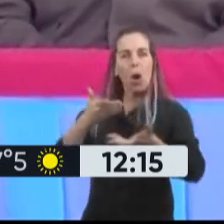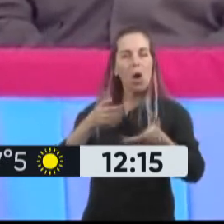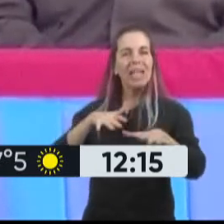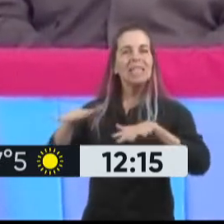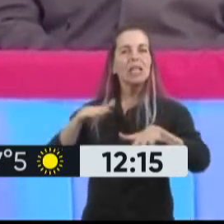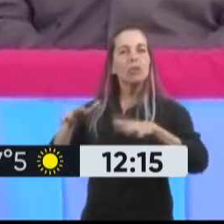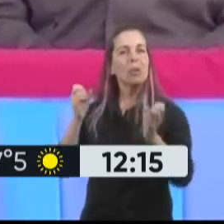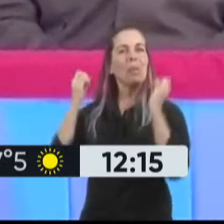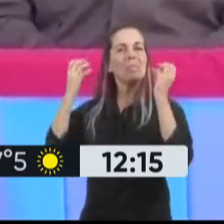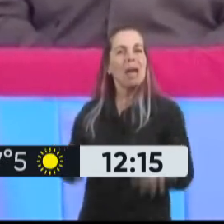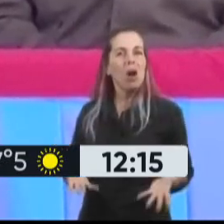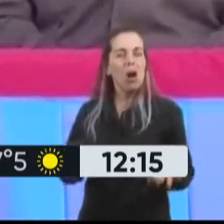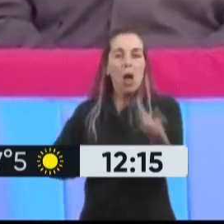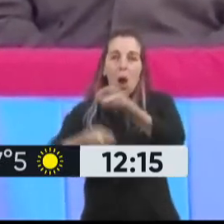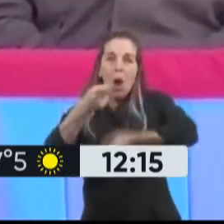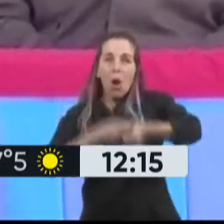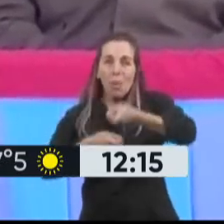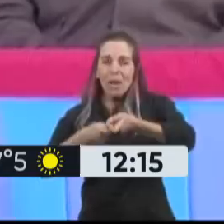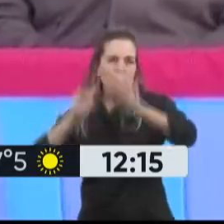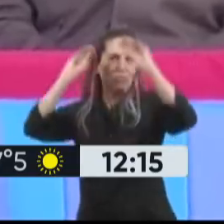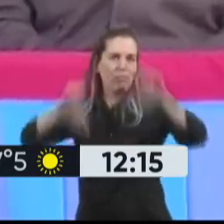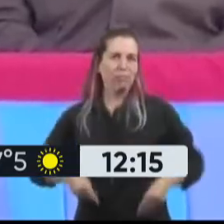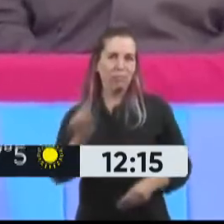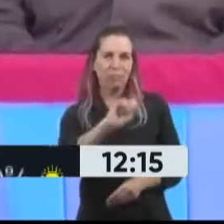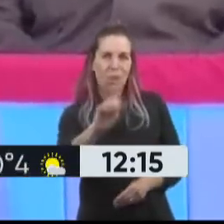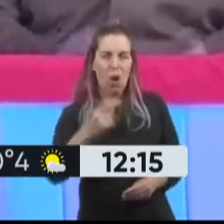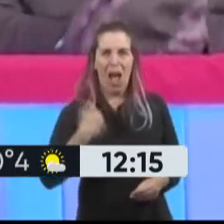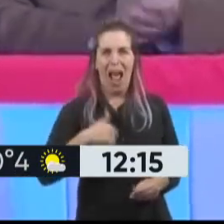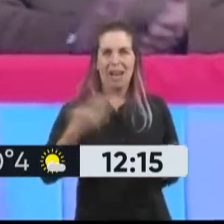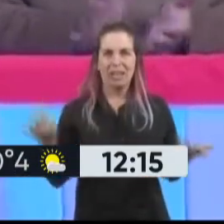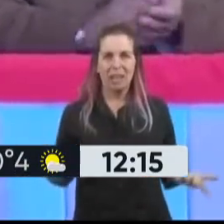peor. El comercio nunca fundió a nadie.